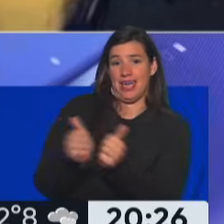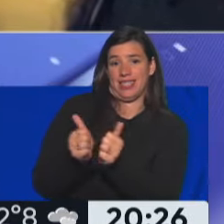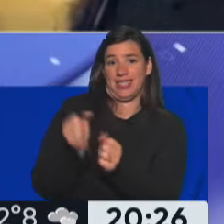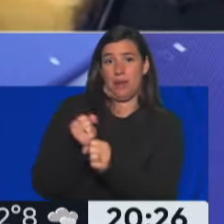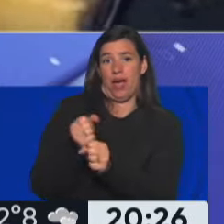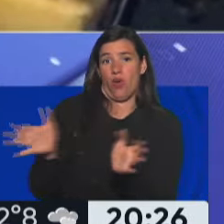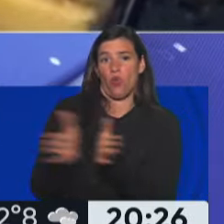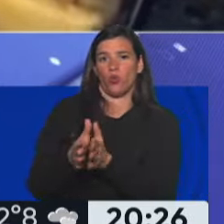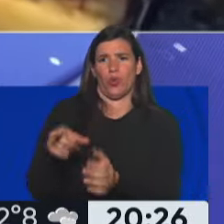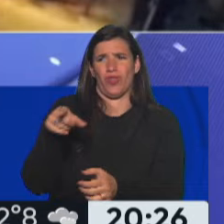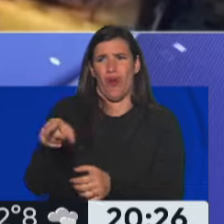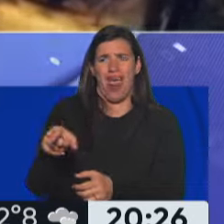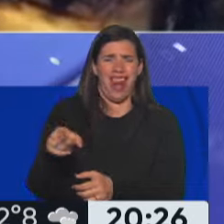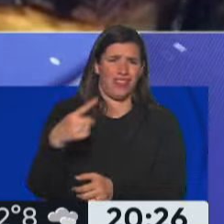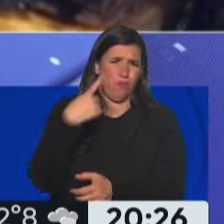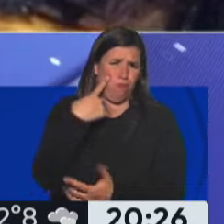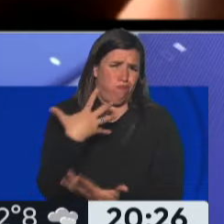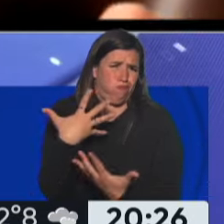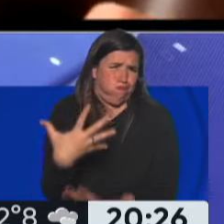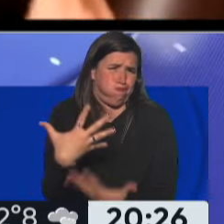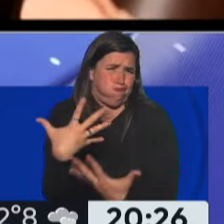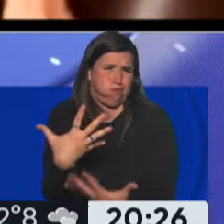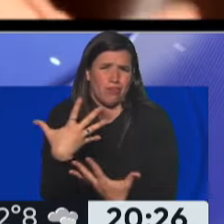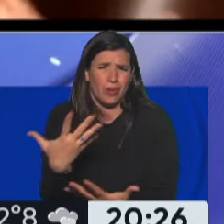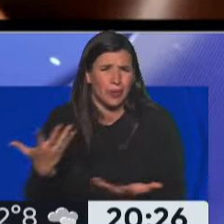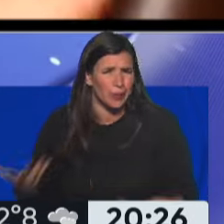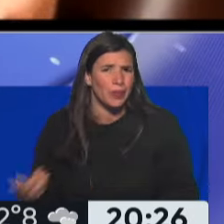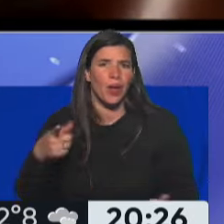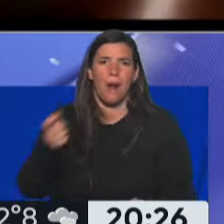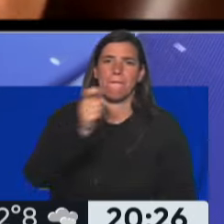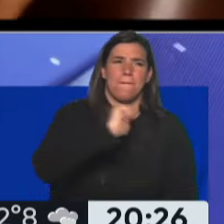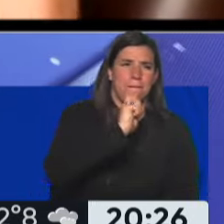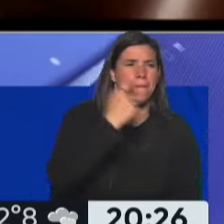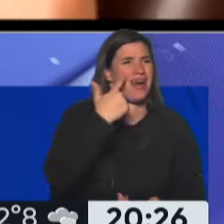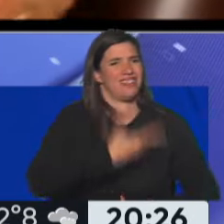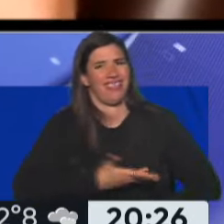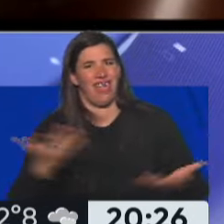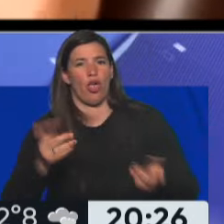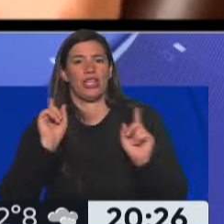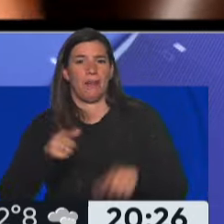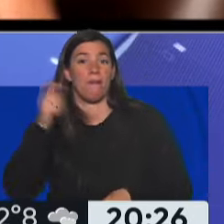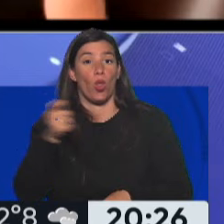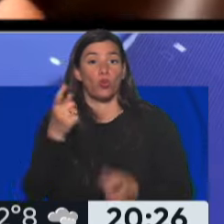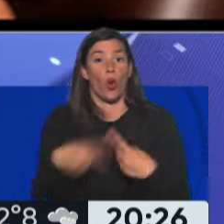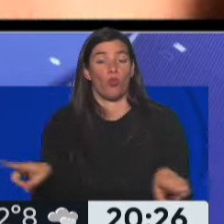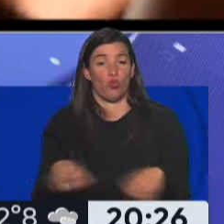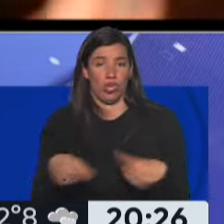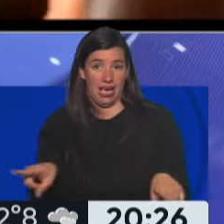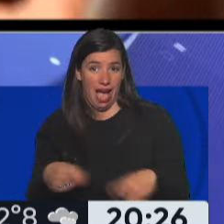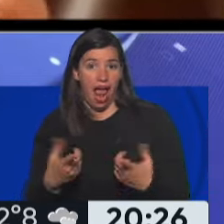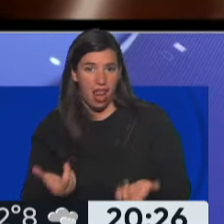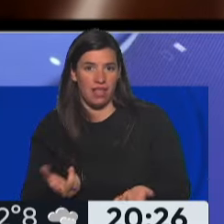en la movida tropical, porque él ha sido conductor, presentador y productor musical de la movida tropical, que de hecho ha sido